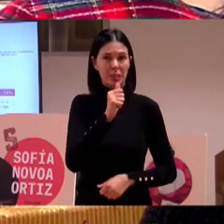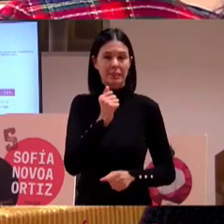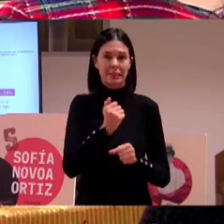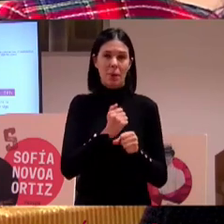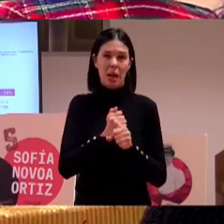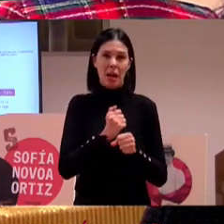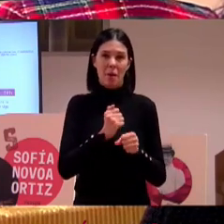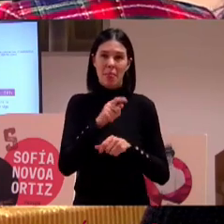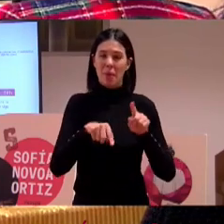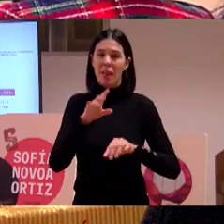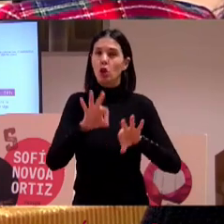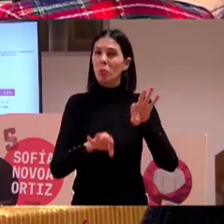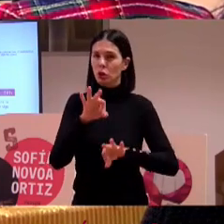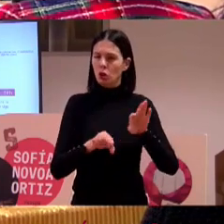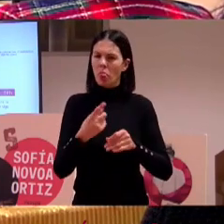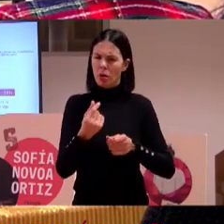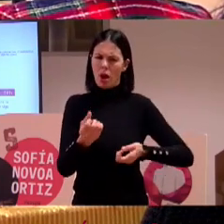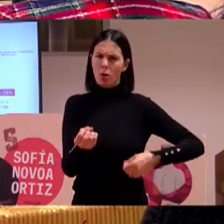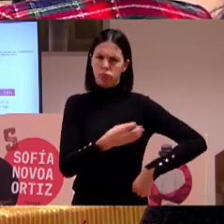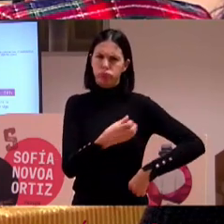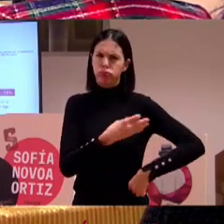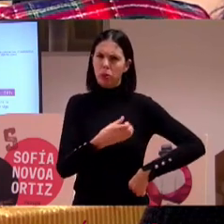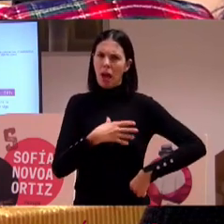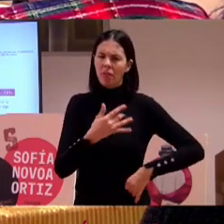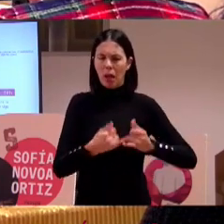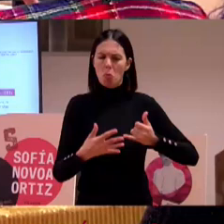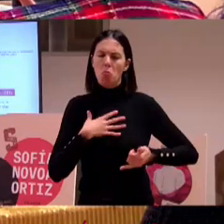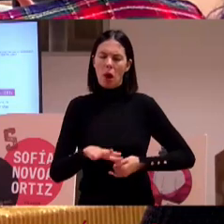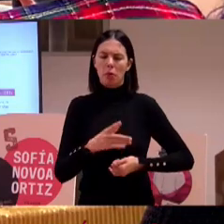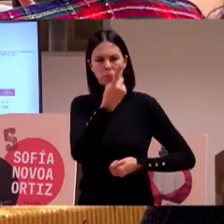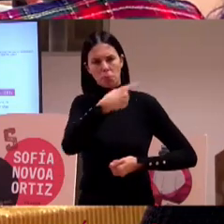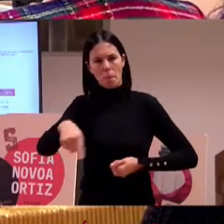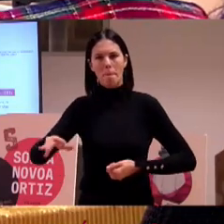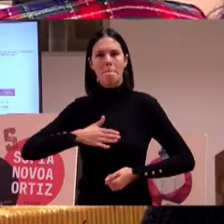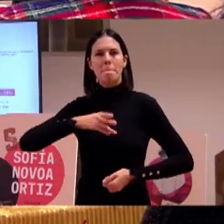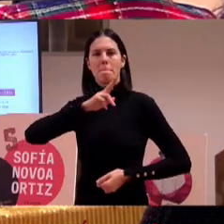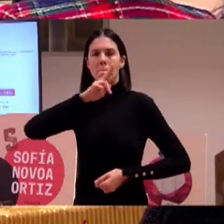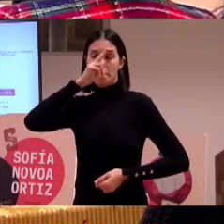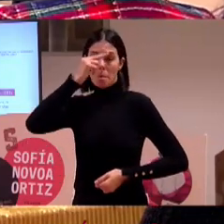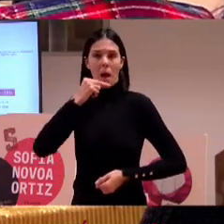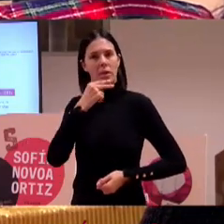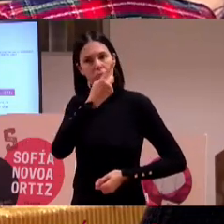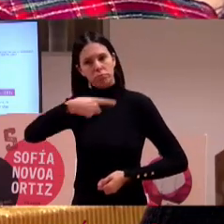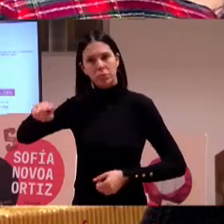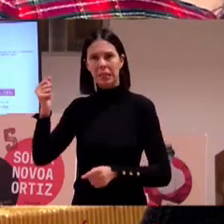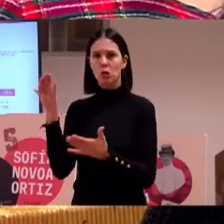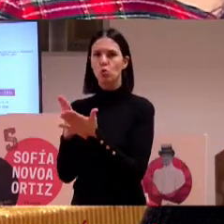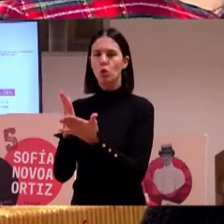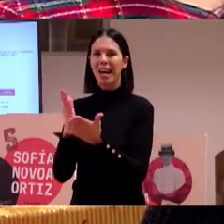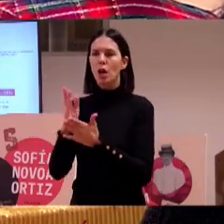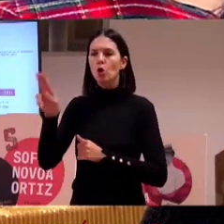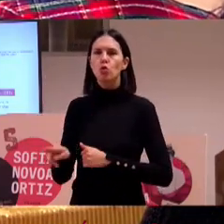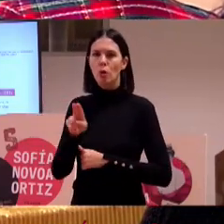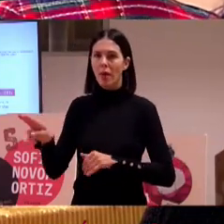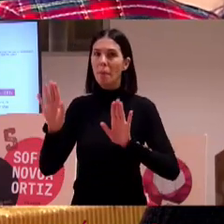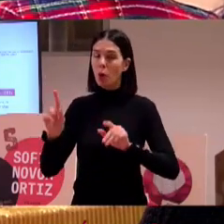dinero, se pudo permitir mandar a mi padre sí. a estudiar a Suiza. Sí, pero tenía que terminar